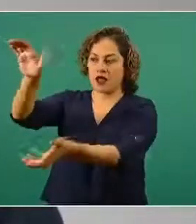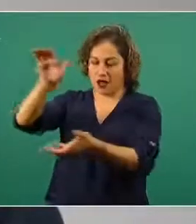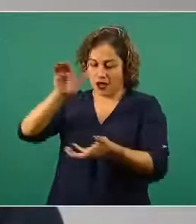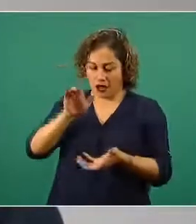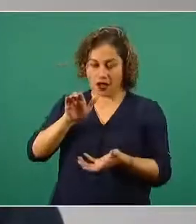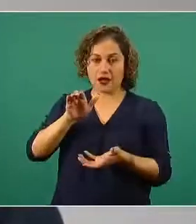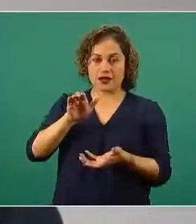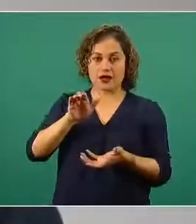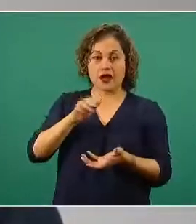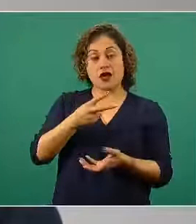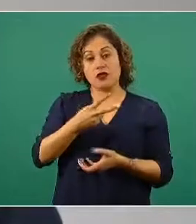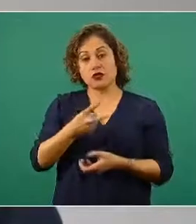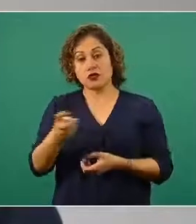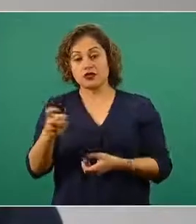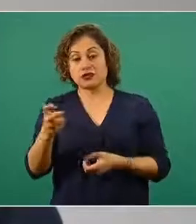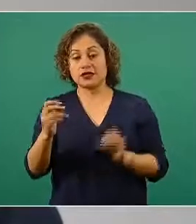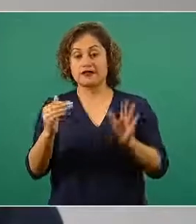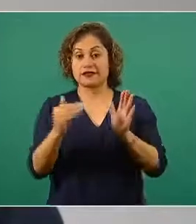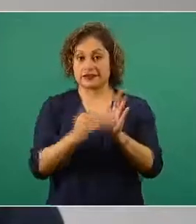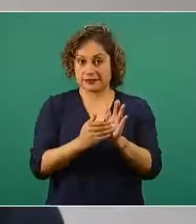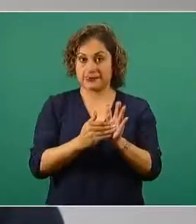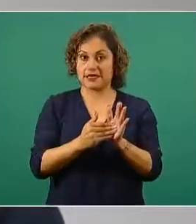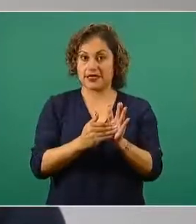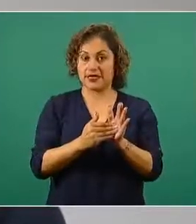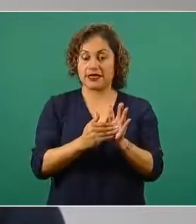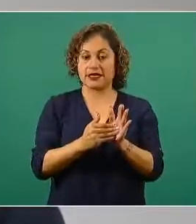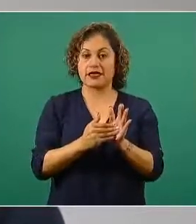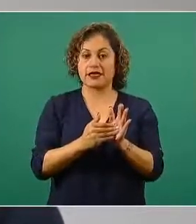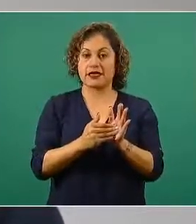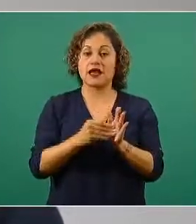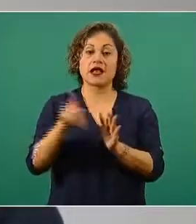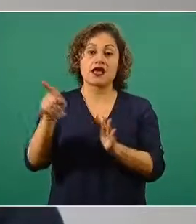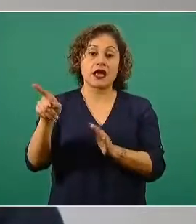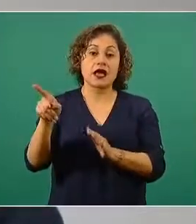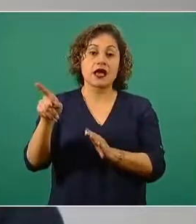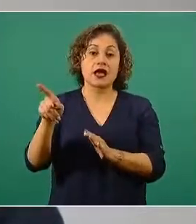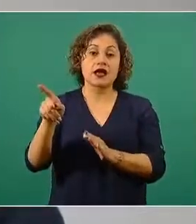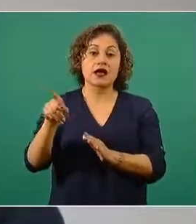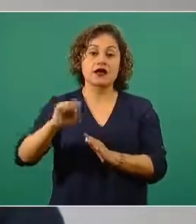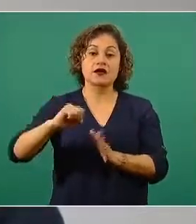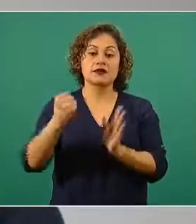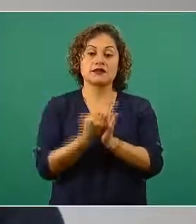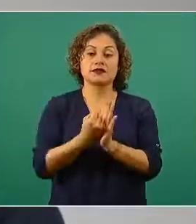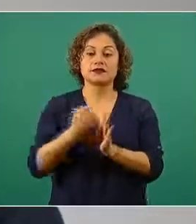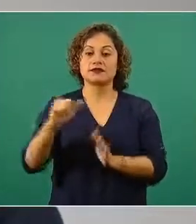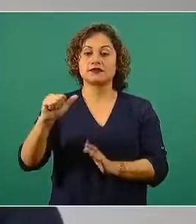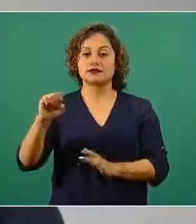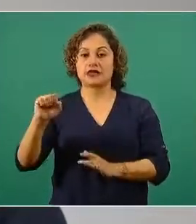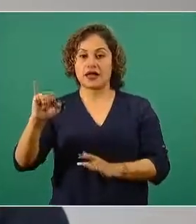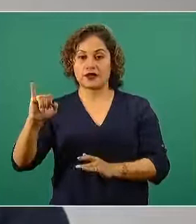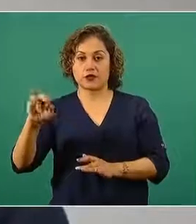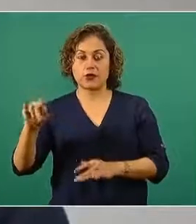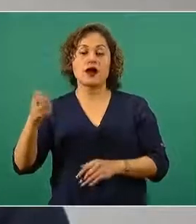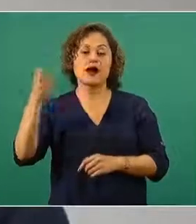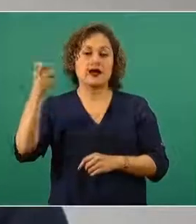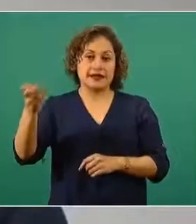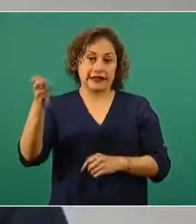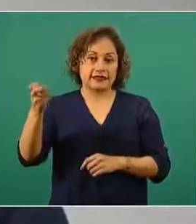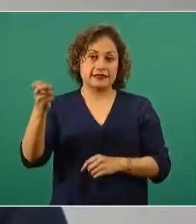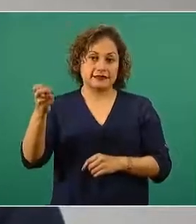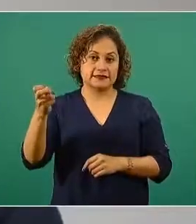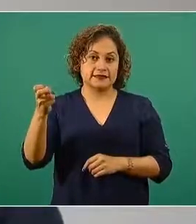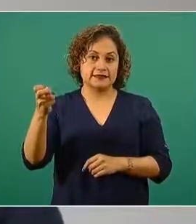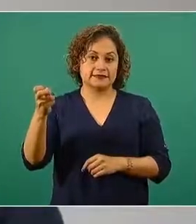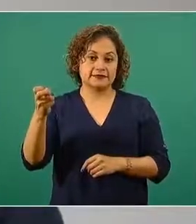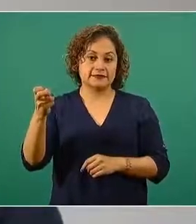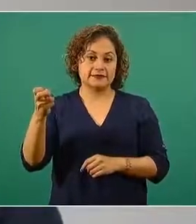de estas 200,000 primeras dosis de la vacuna Sinovac. Este es un grupo